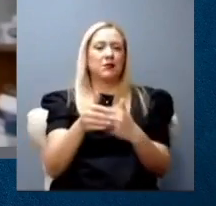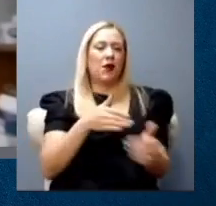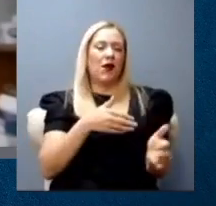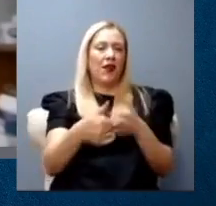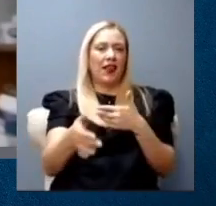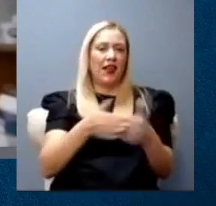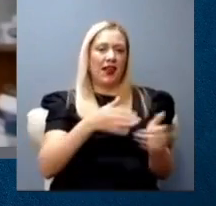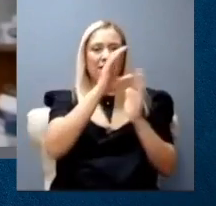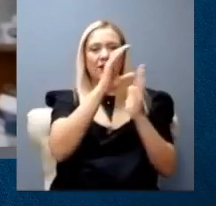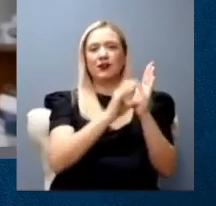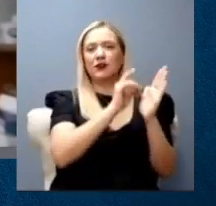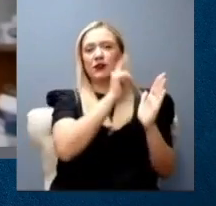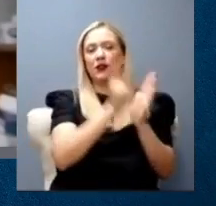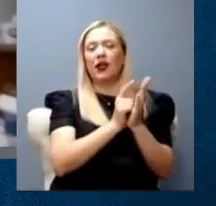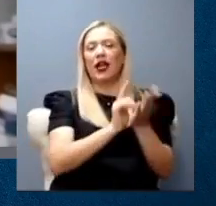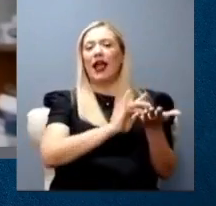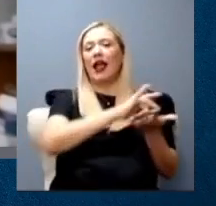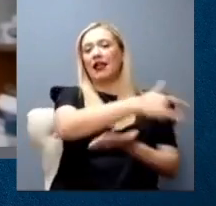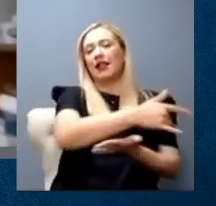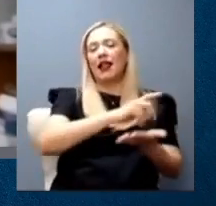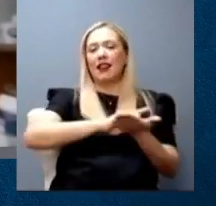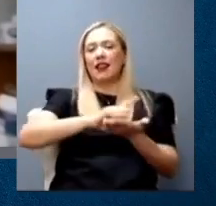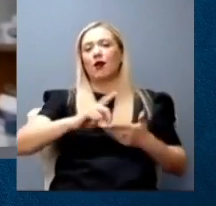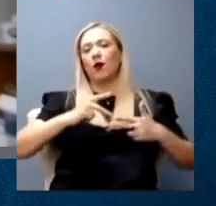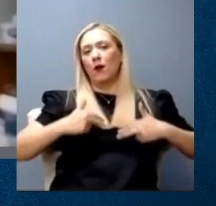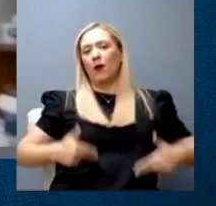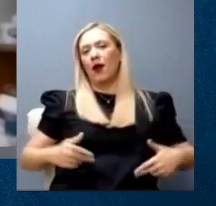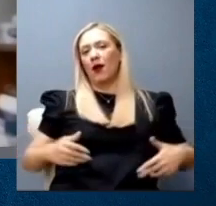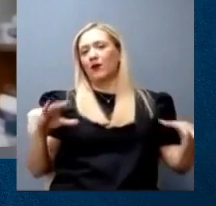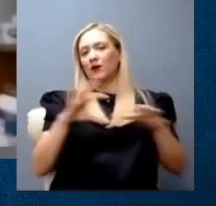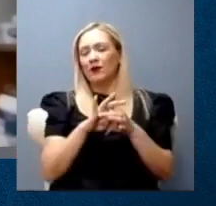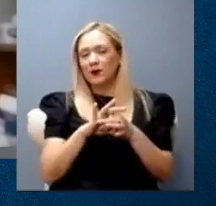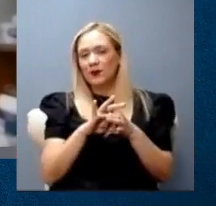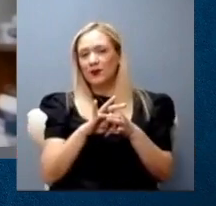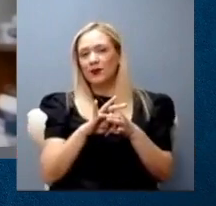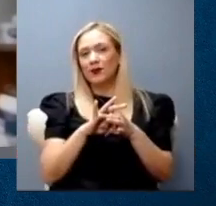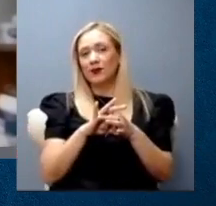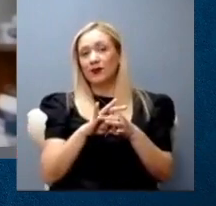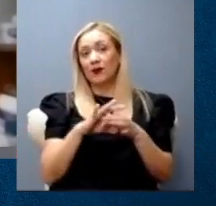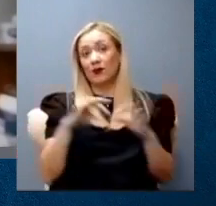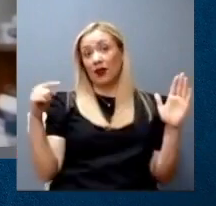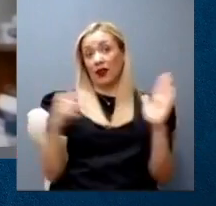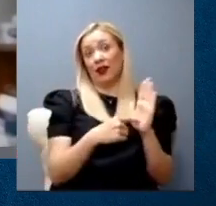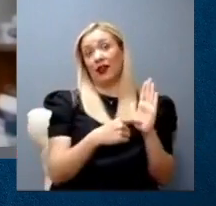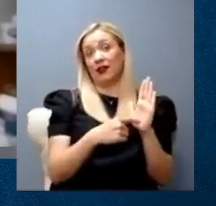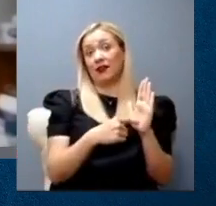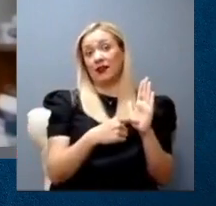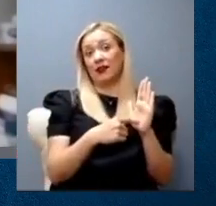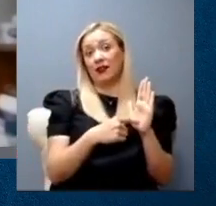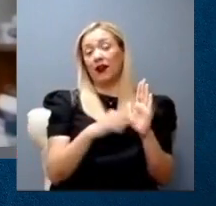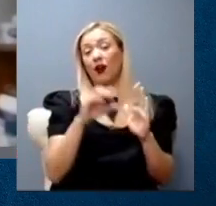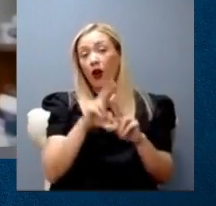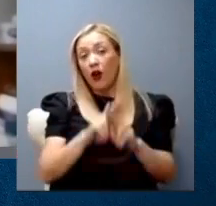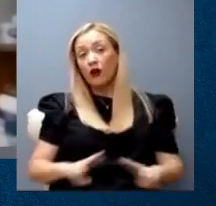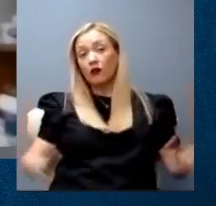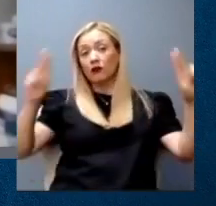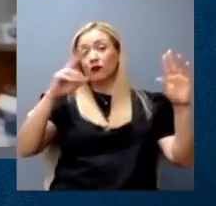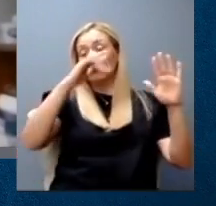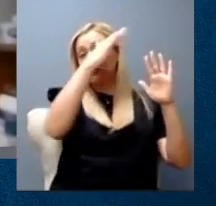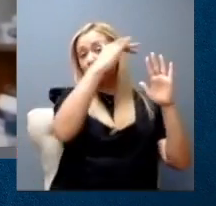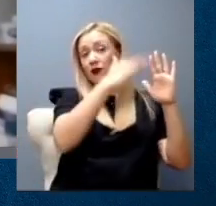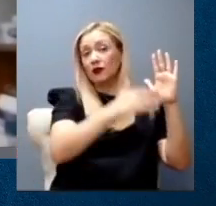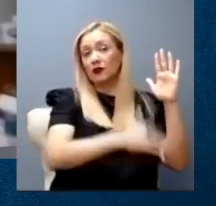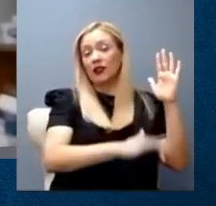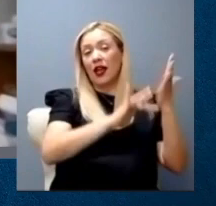también con los derechos humanos plasmados dentro del mismo. Entonces, la Declaración Universal toma inspiración en lo que teníamos